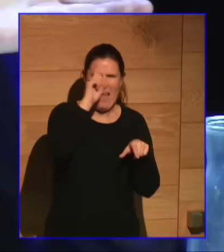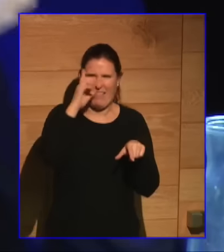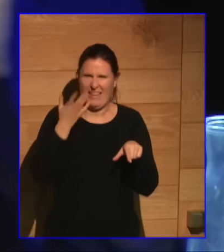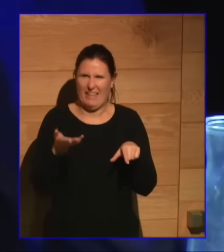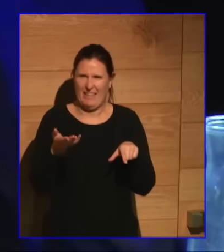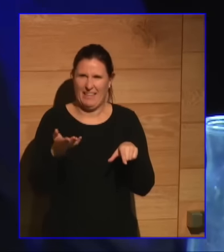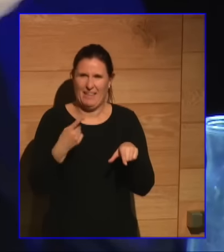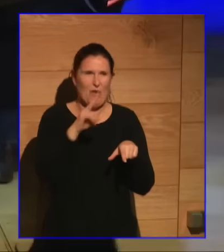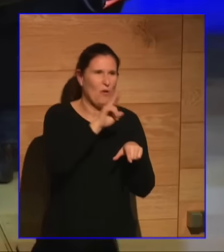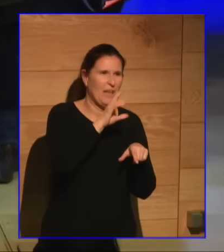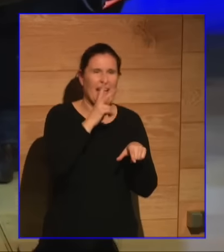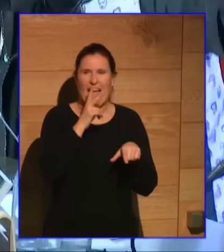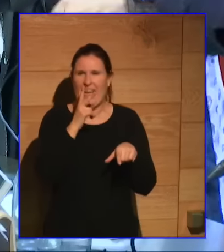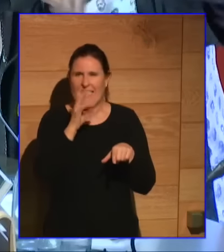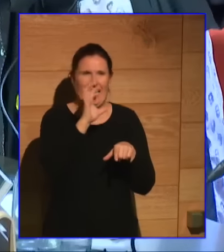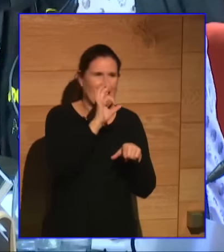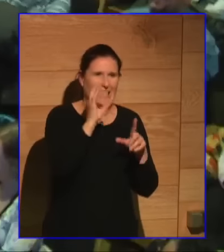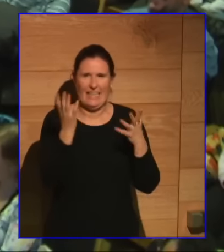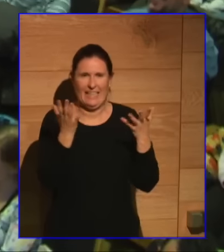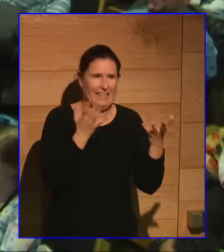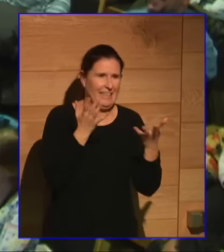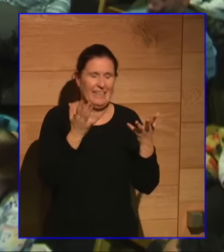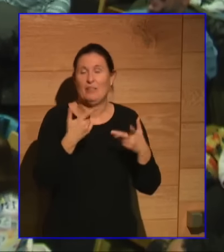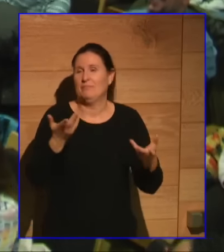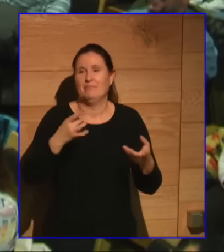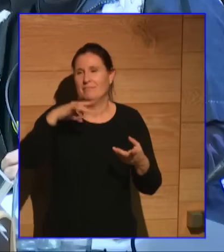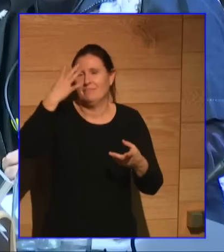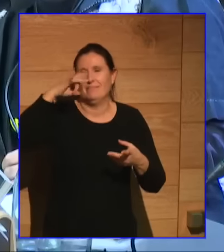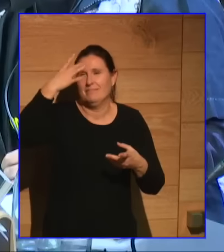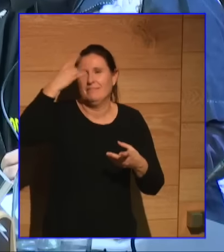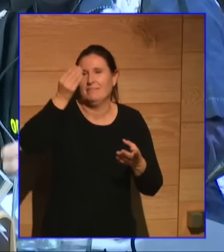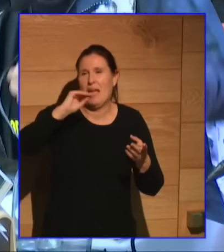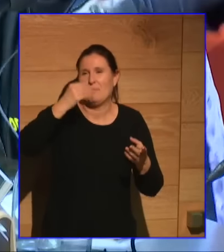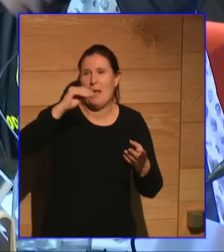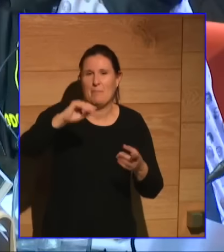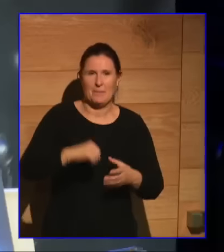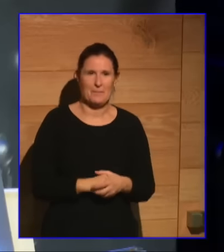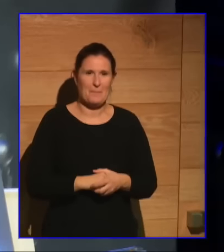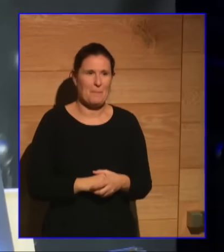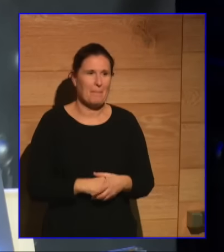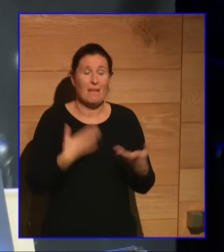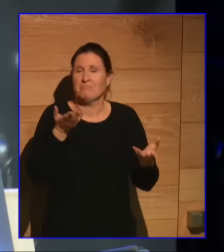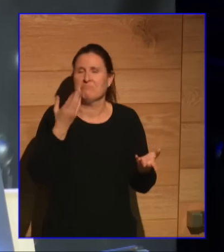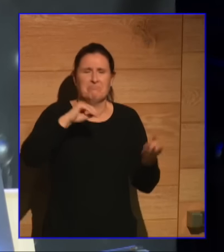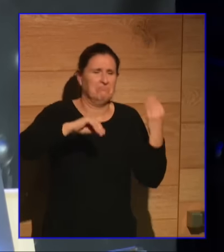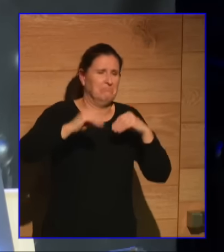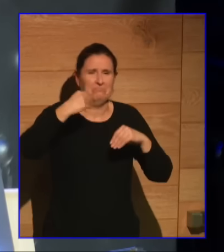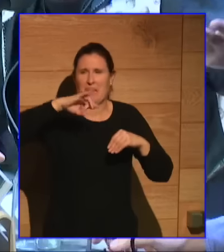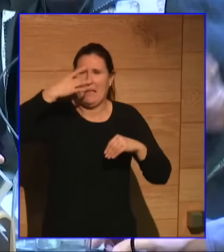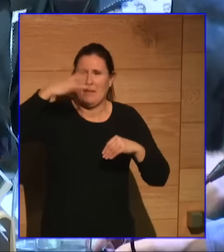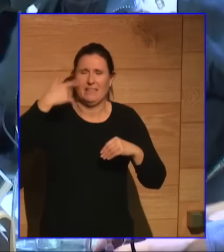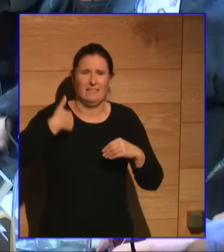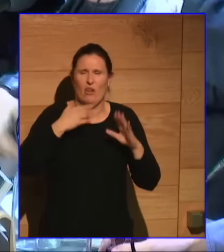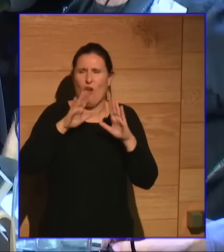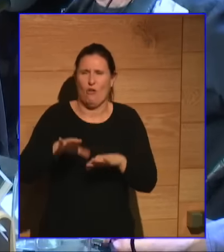Es que ya se ha inventado hasta la sigla. Si es gratuito, es gratuito, claro que sí. ¡Venga! Si lo hacemos, si vamos a tope, vamos a tope. Estoy a